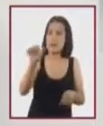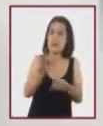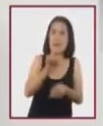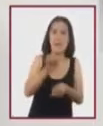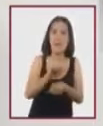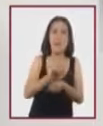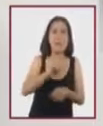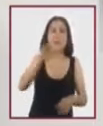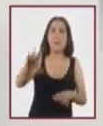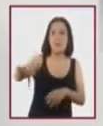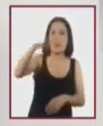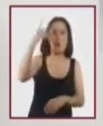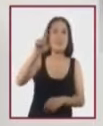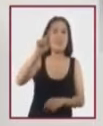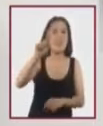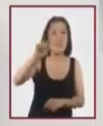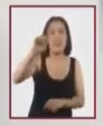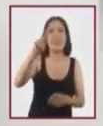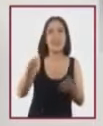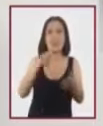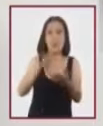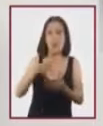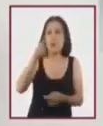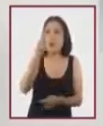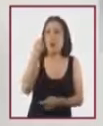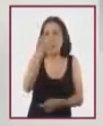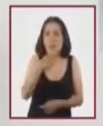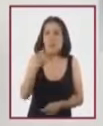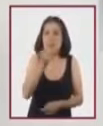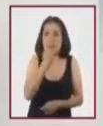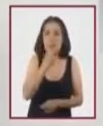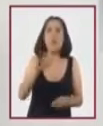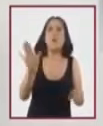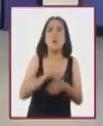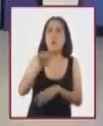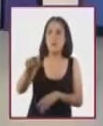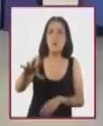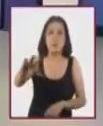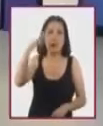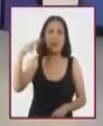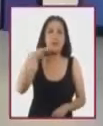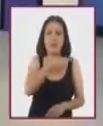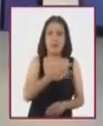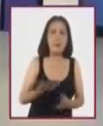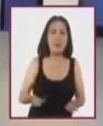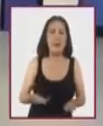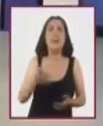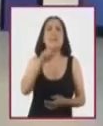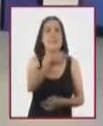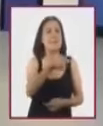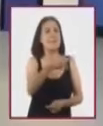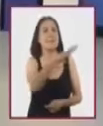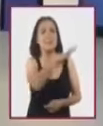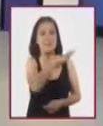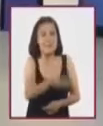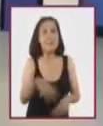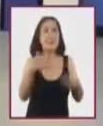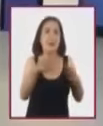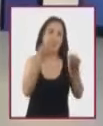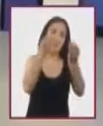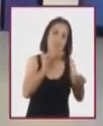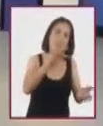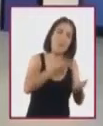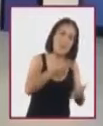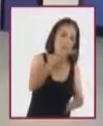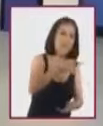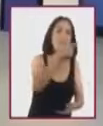velocidad de 70 kilómetros por hora, nos estamos refiriendo únicamente a su rapidez? Increíble, profesor, y de verdad le